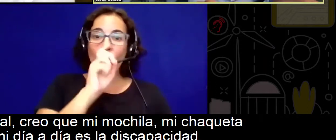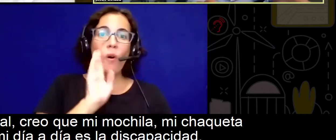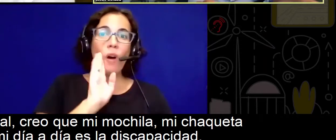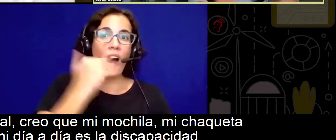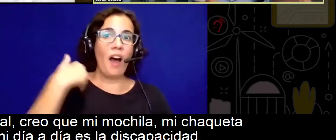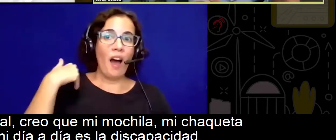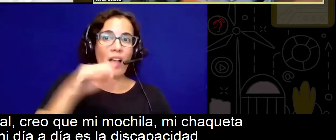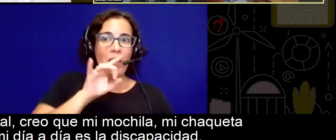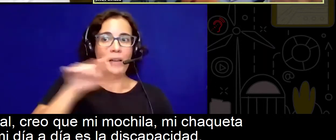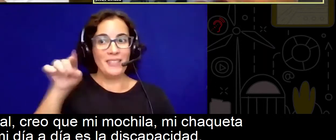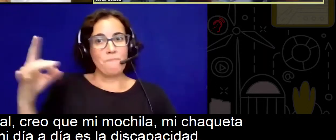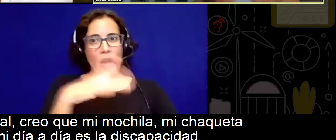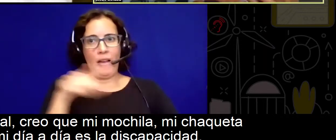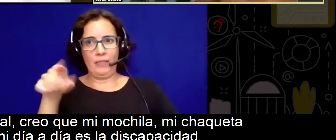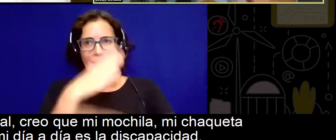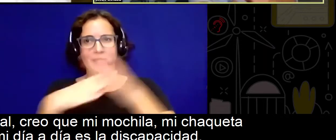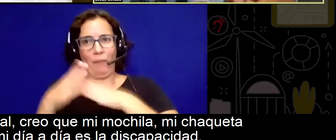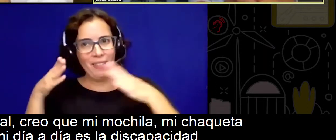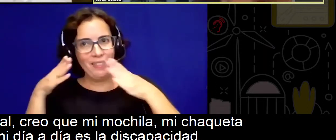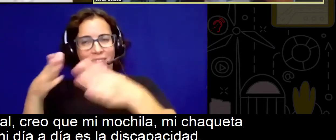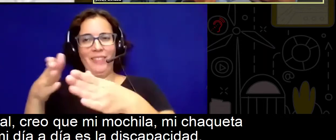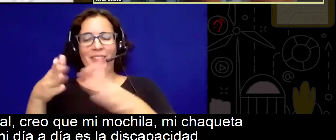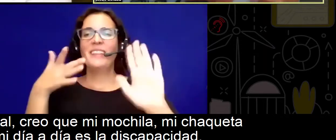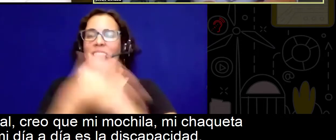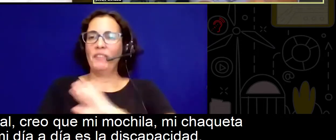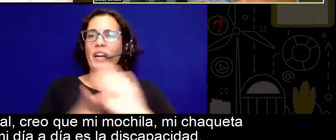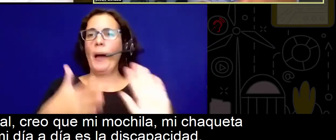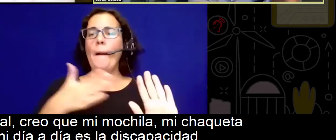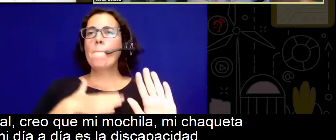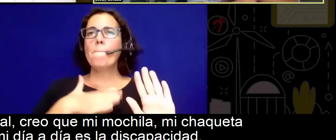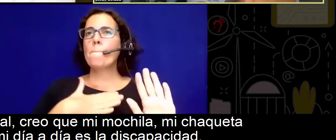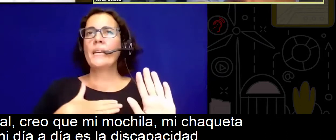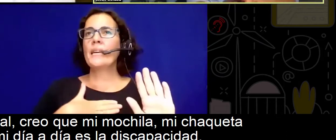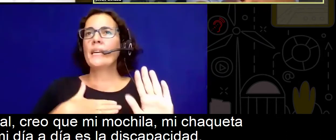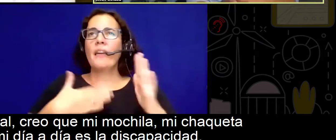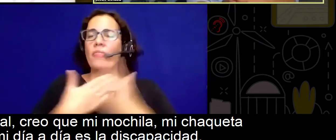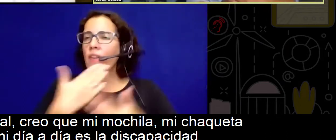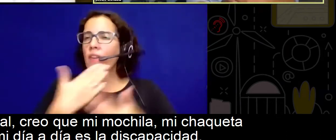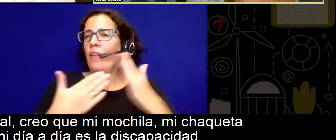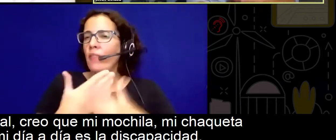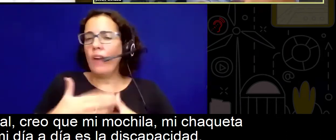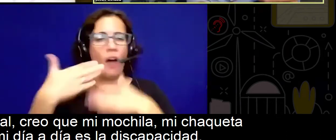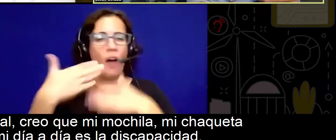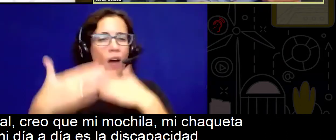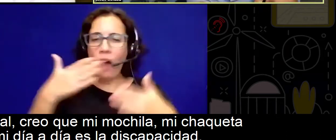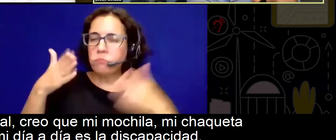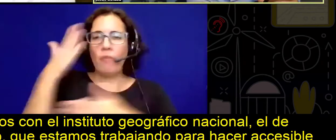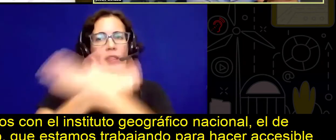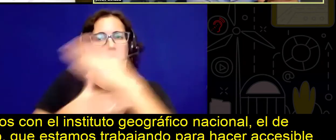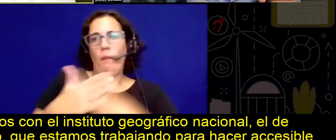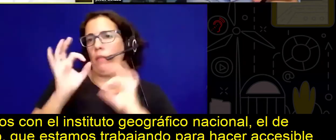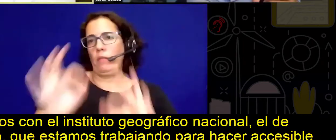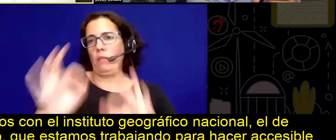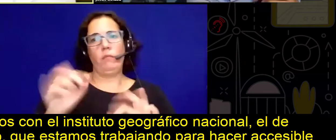cual yo creo que ya mi mochila, mi chaqueta, mi día a día, ¿no? es la discapacidad, sí. De hecho, hay